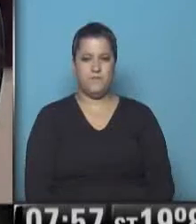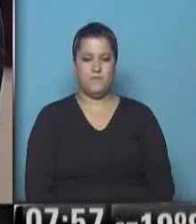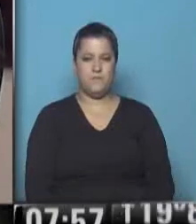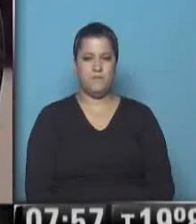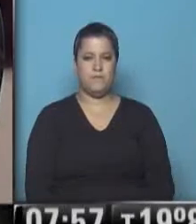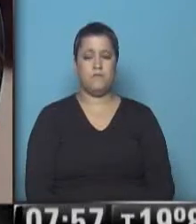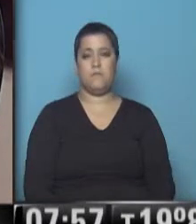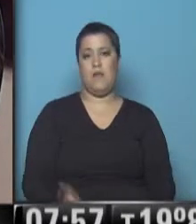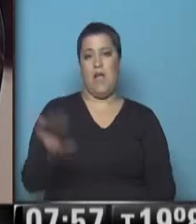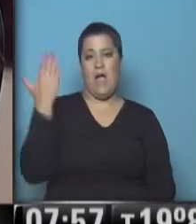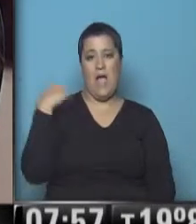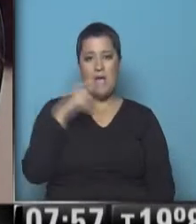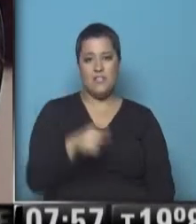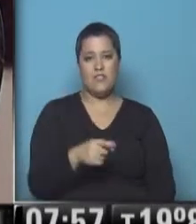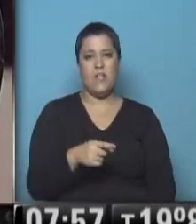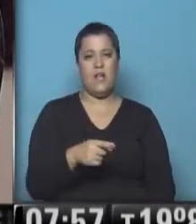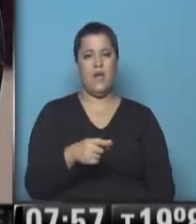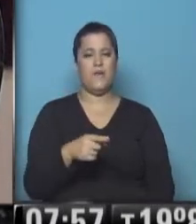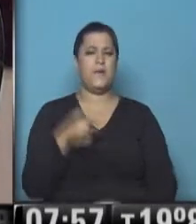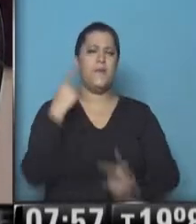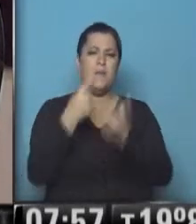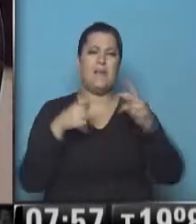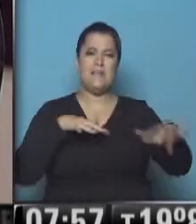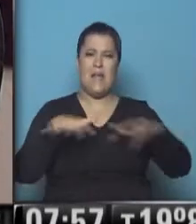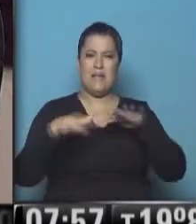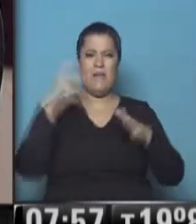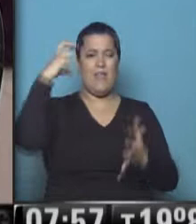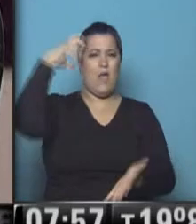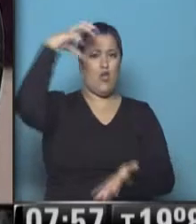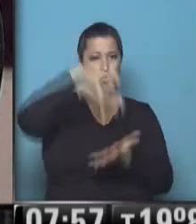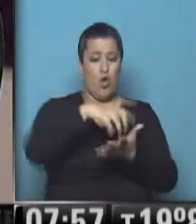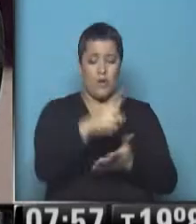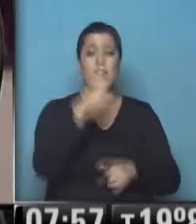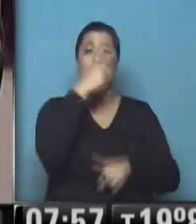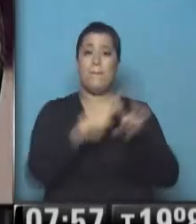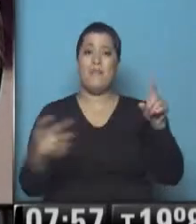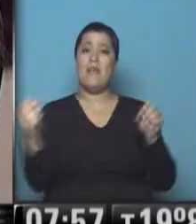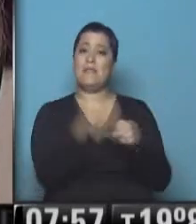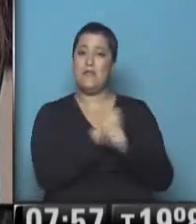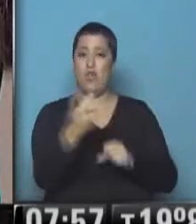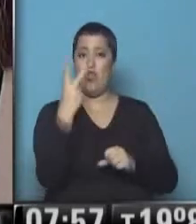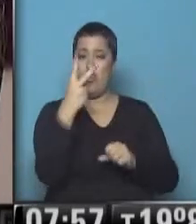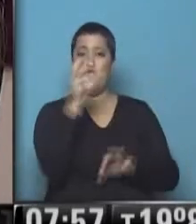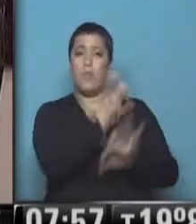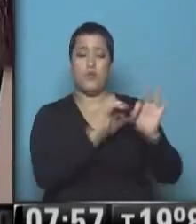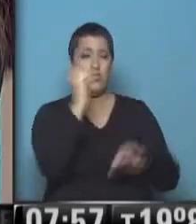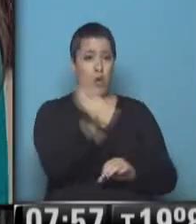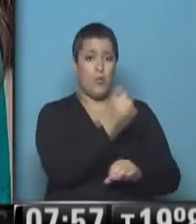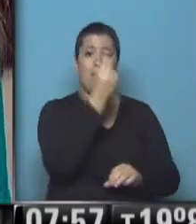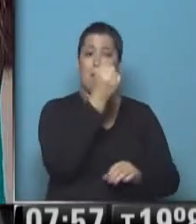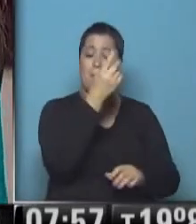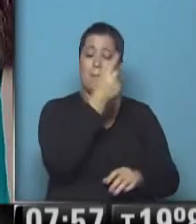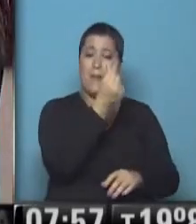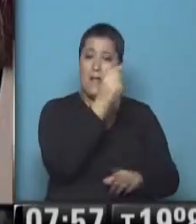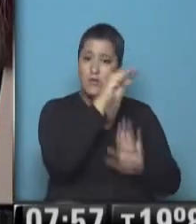el día de ayer se dieron varias actividades en el congreso y media sanción en dos proyectos importantes hablamos de presupuesto y